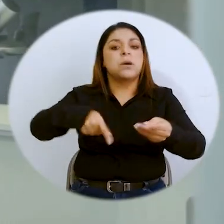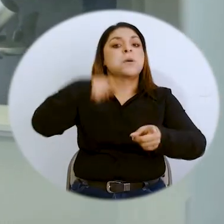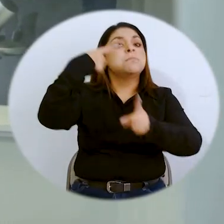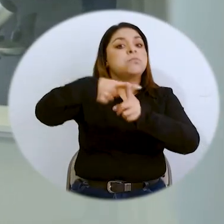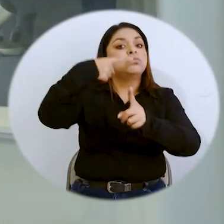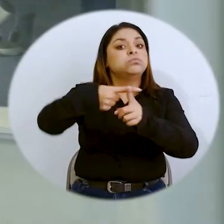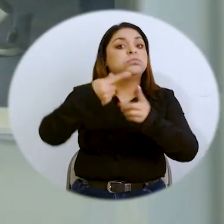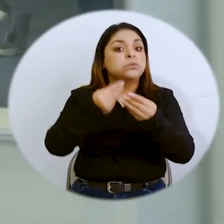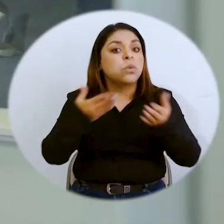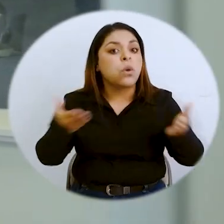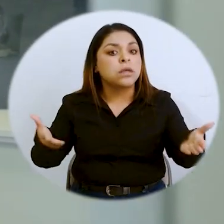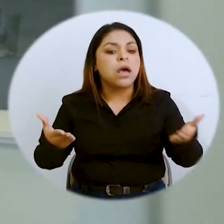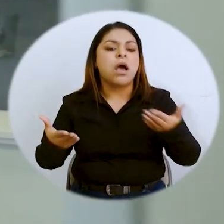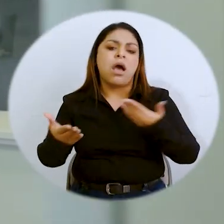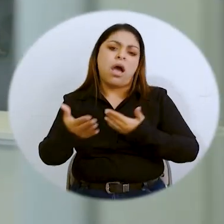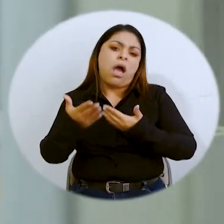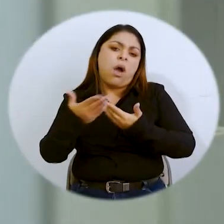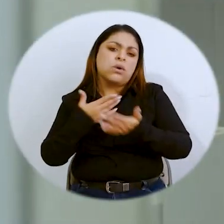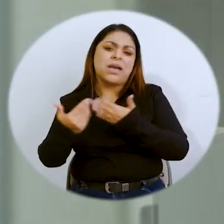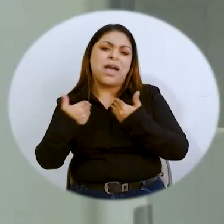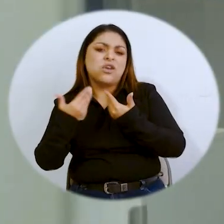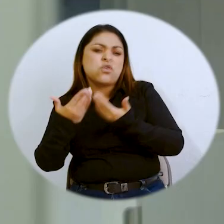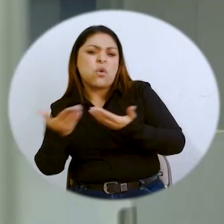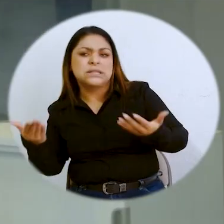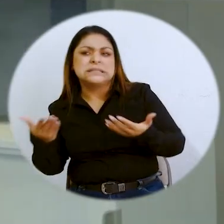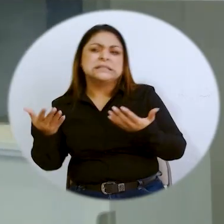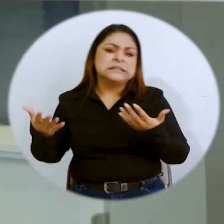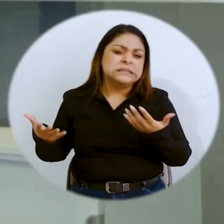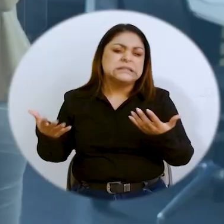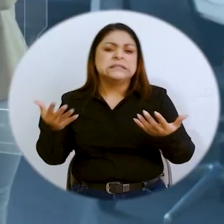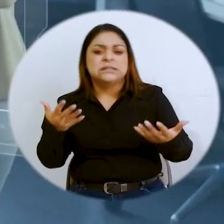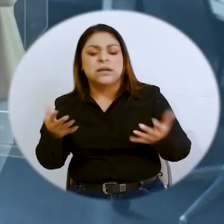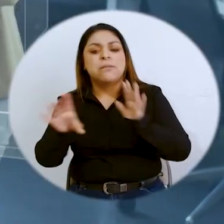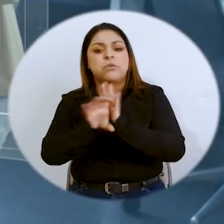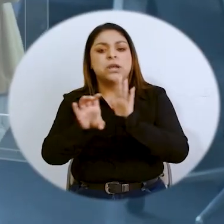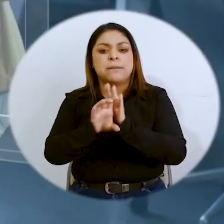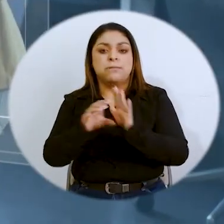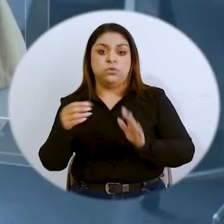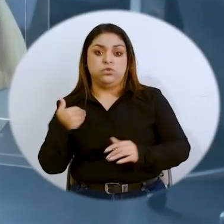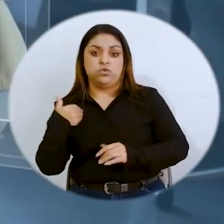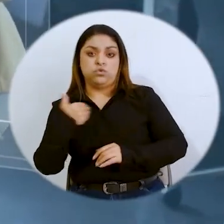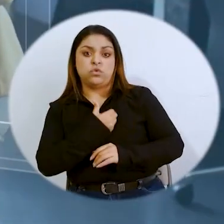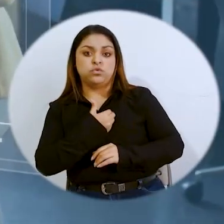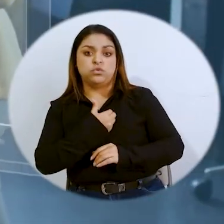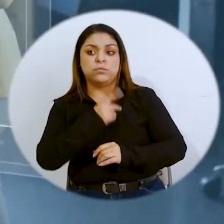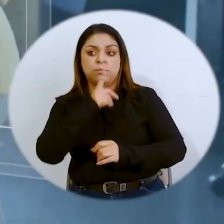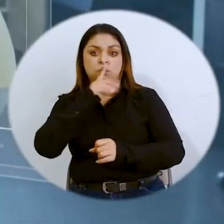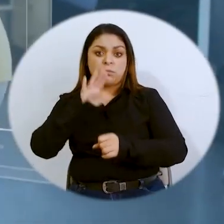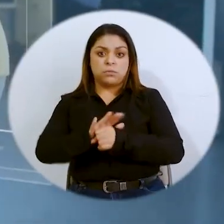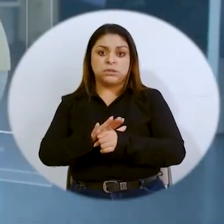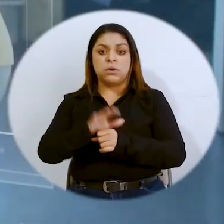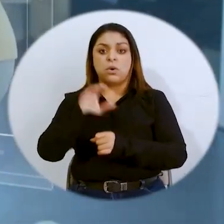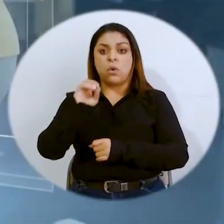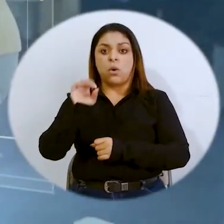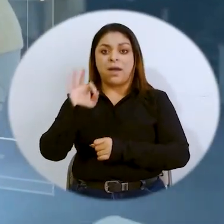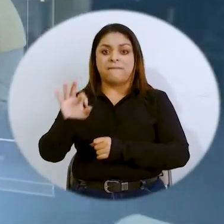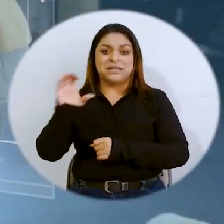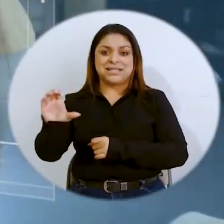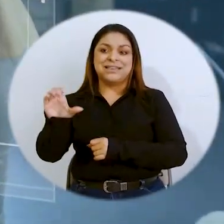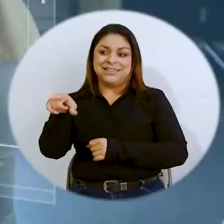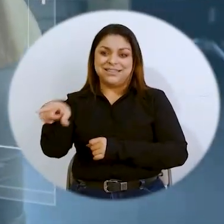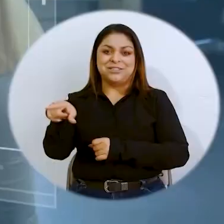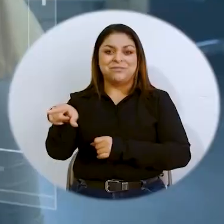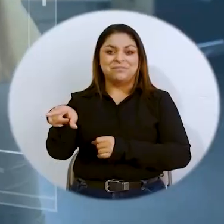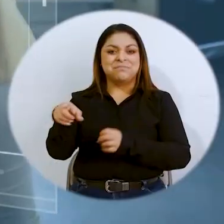que ha sido, porque a pesar de que ha tenido embatidas históricas, o sea, nosotros recordamos cuando, por ejemplo, nos comprometimos con la OMC para